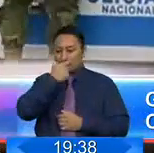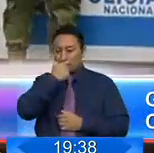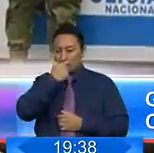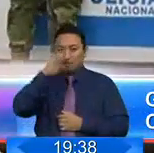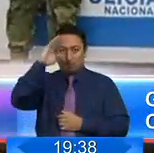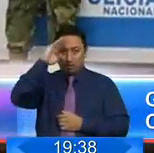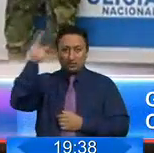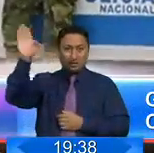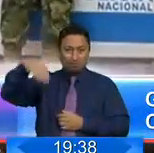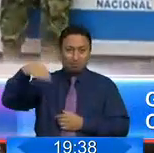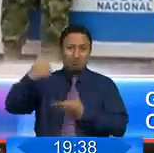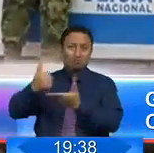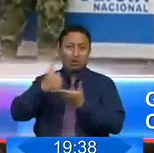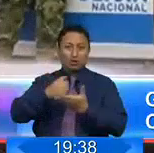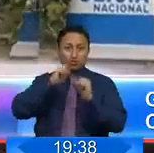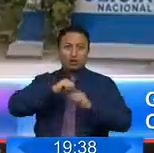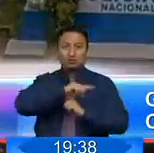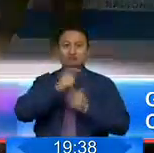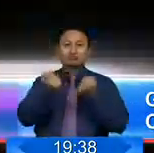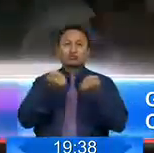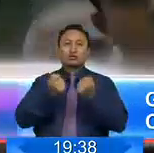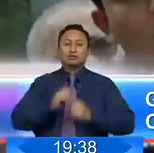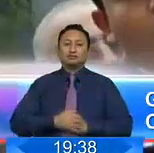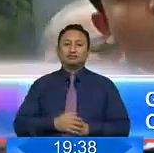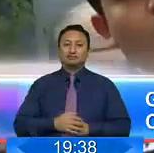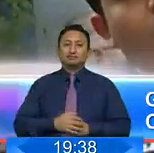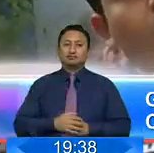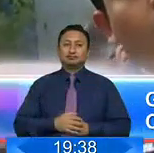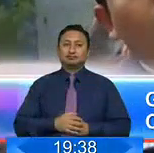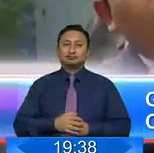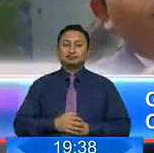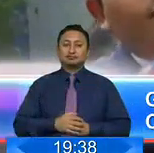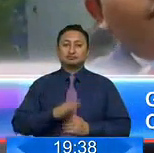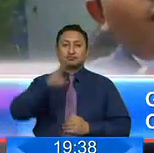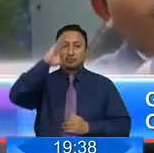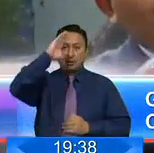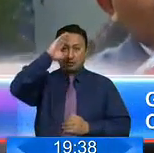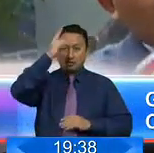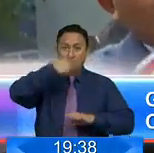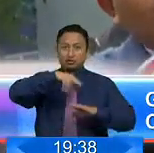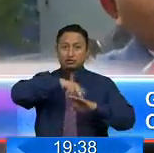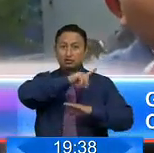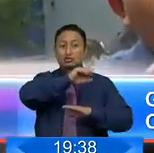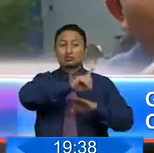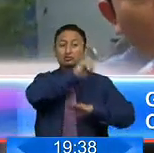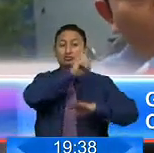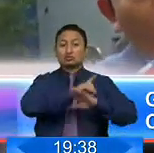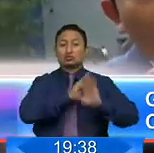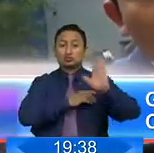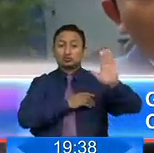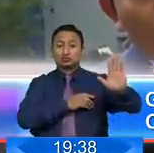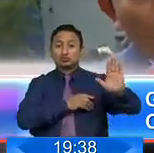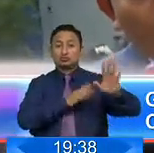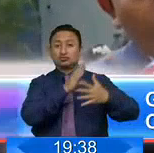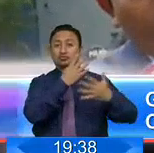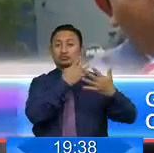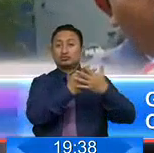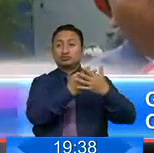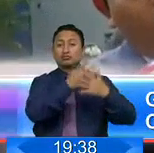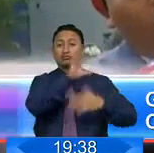Nacional para controlar el incidente. La Policía Nacional, a pedido del señor director de la Regional